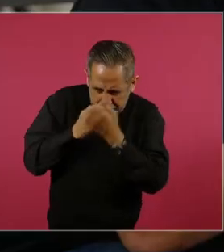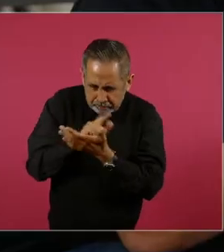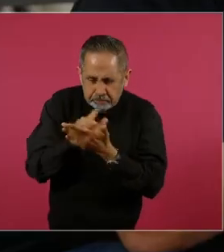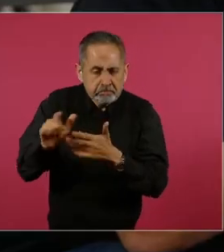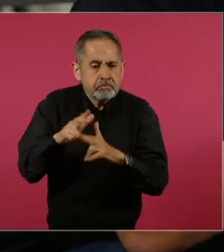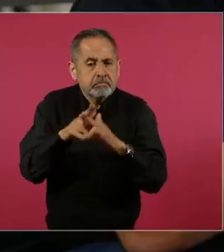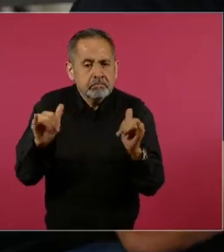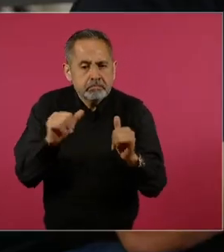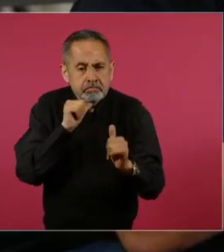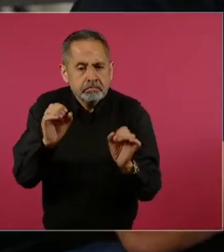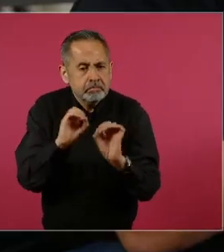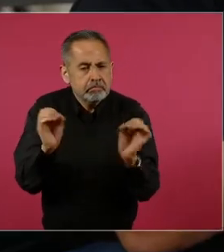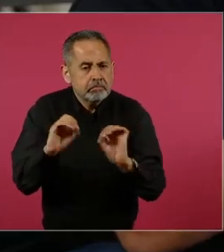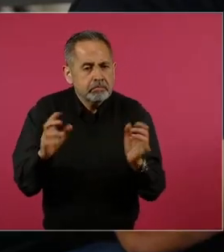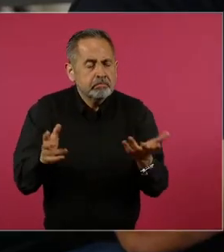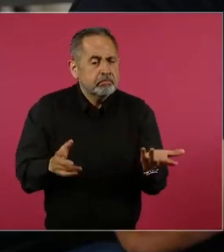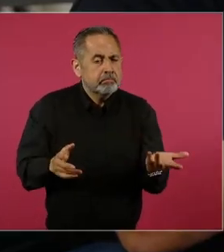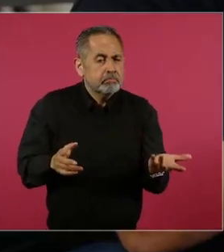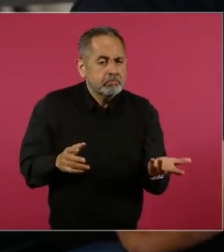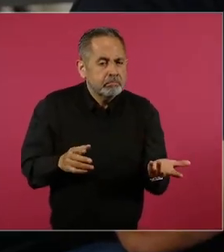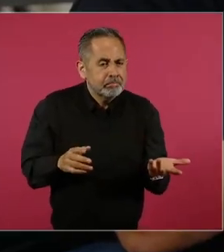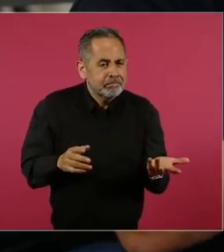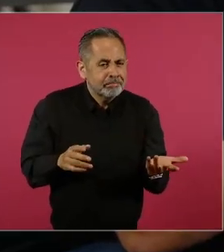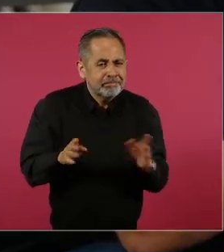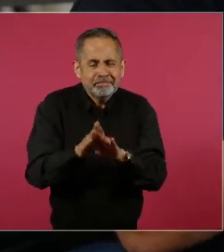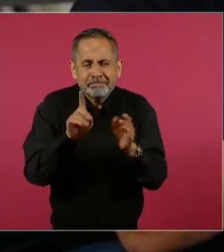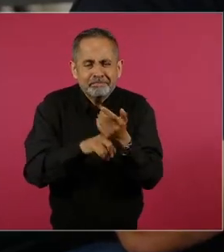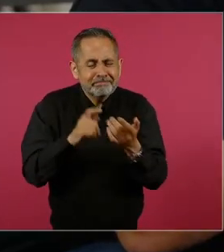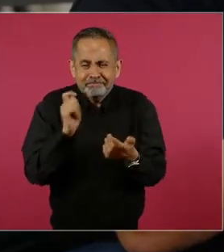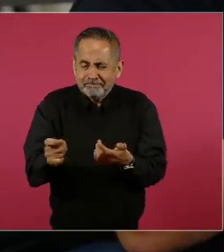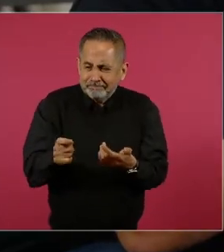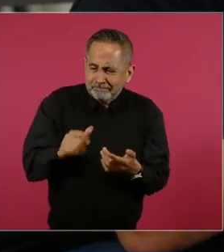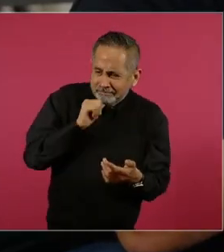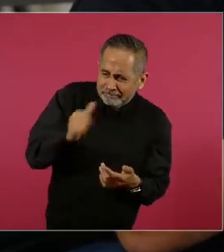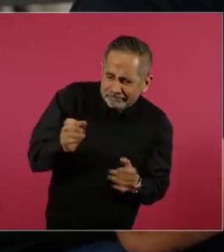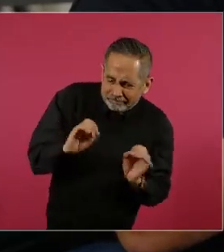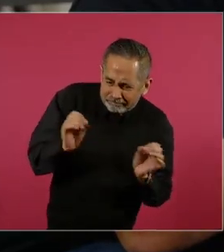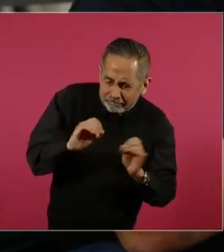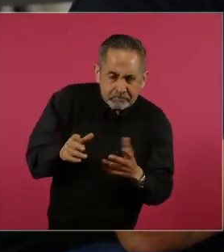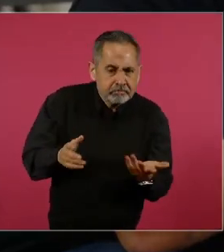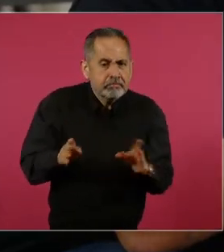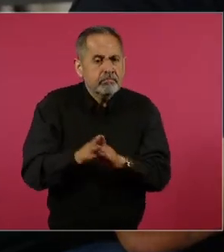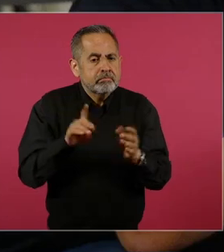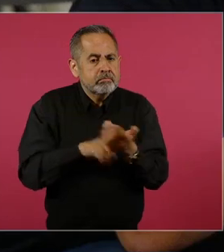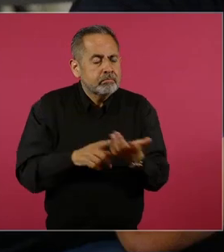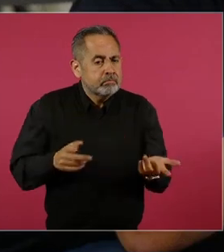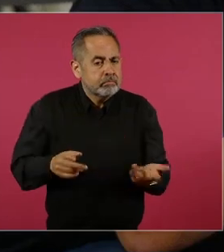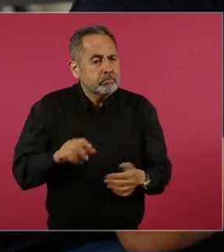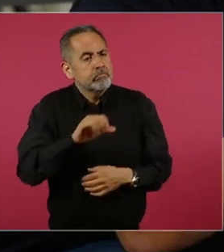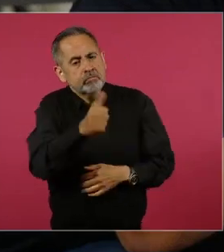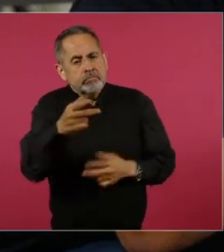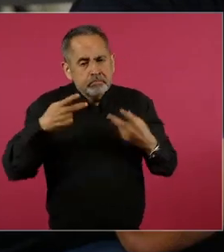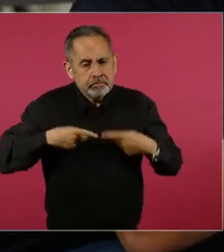intacta, que no había pasado nada del IMEN, y pues bueno, pues la habían acusado, y hay una persona encerrada con